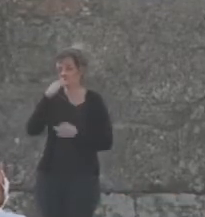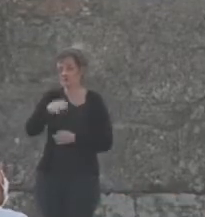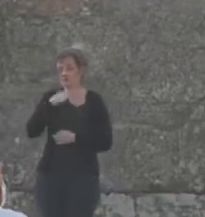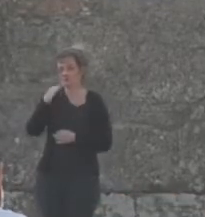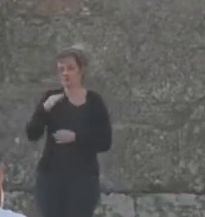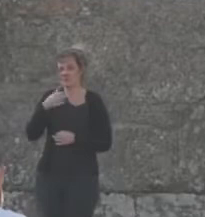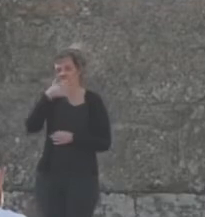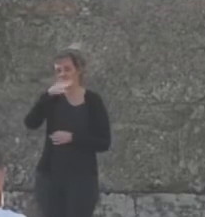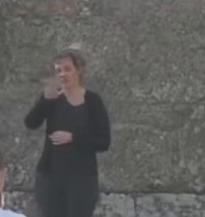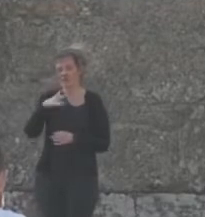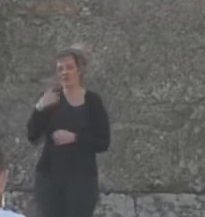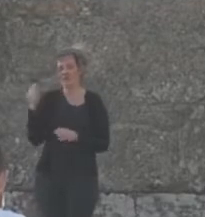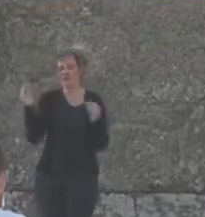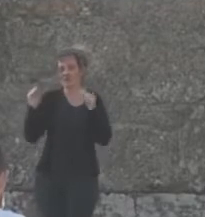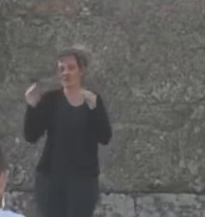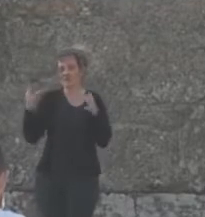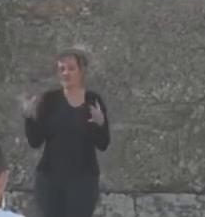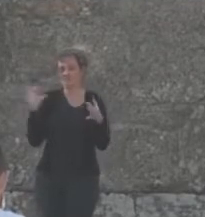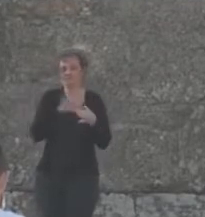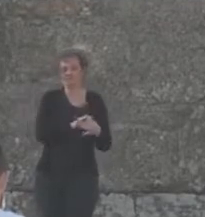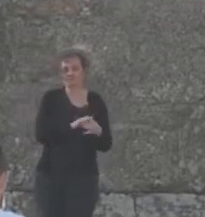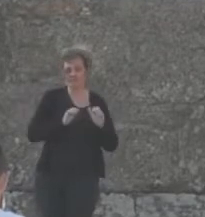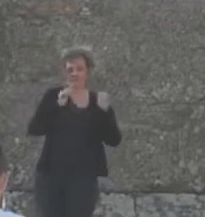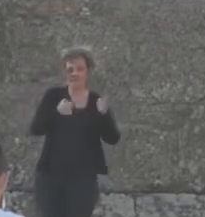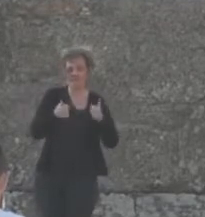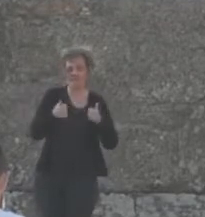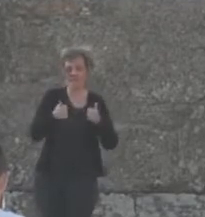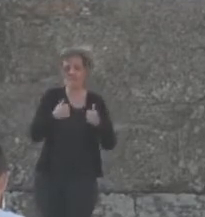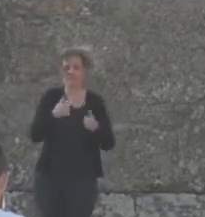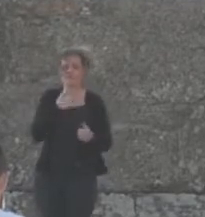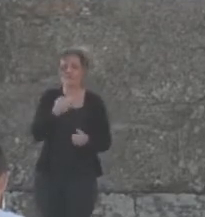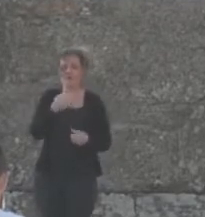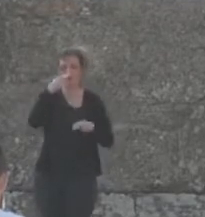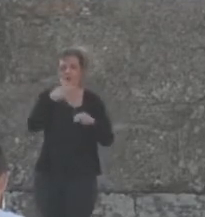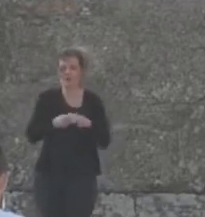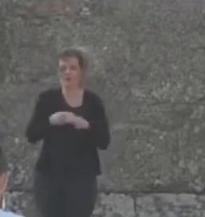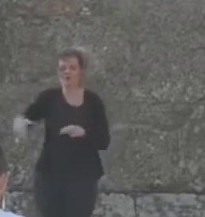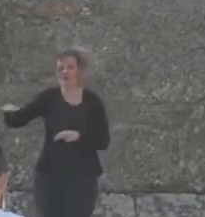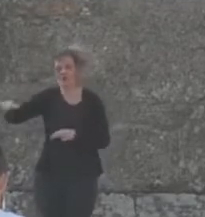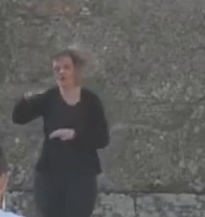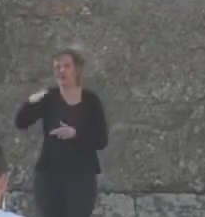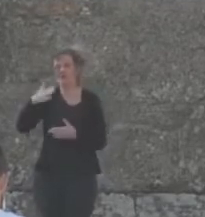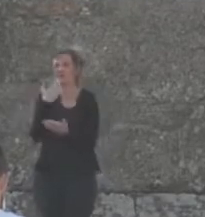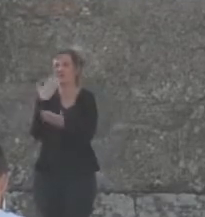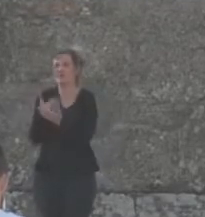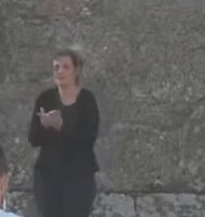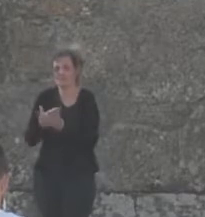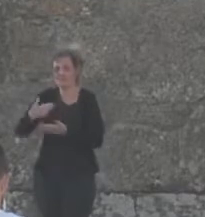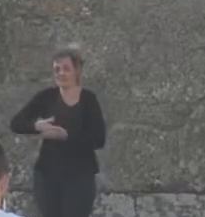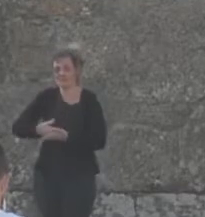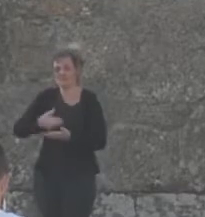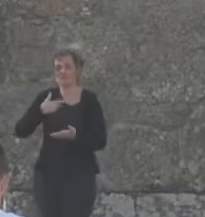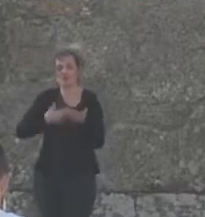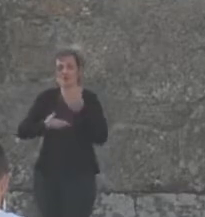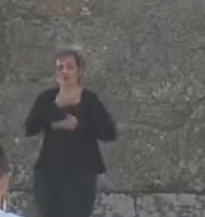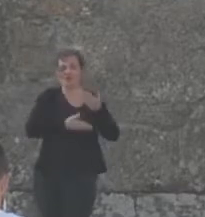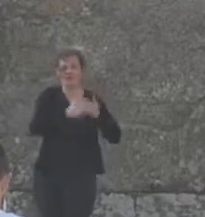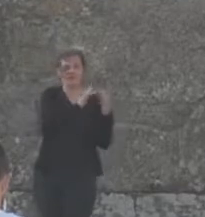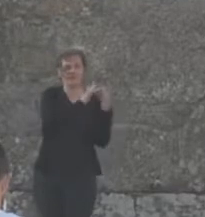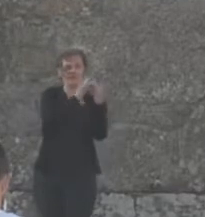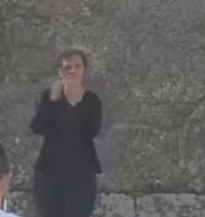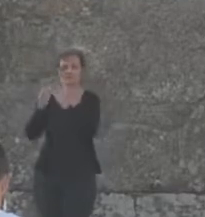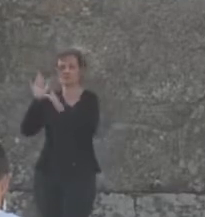chamamento. Comeza o proxecto Voces, Nomes e Lugares, e pídesenos colaboración para contactar coas